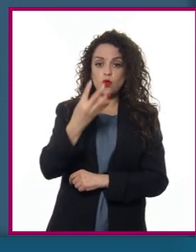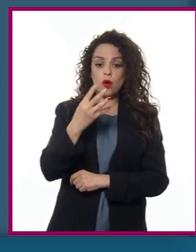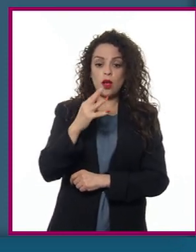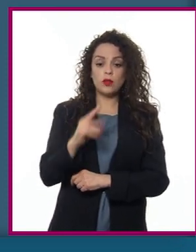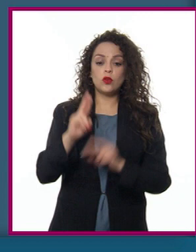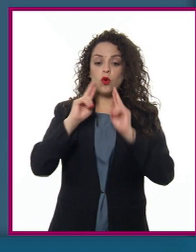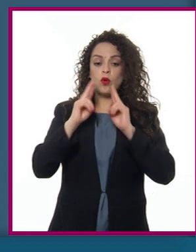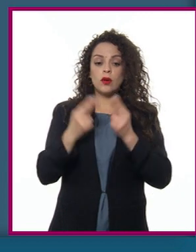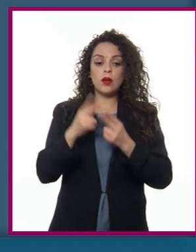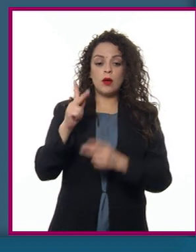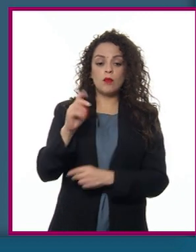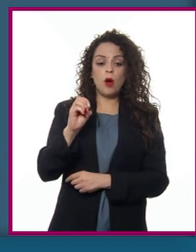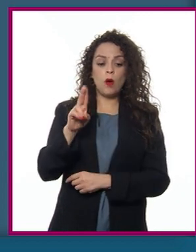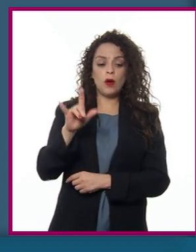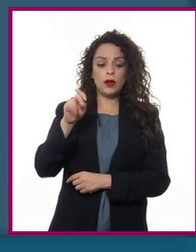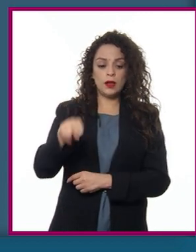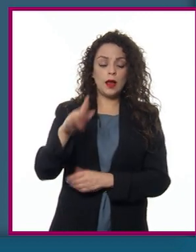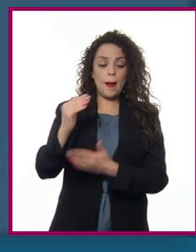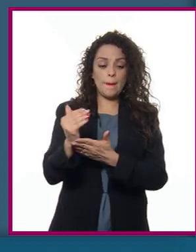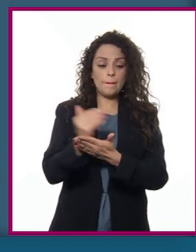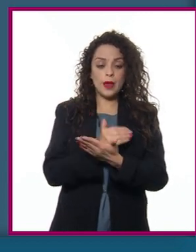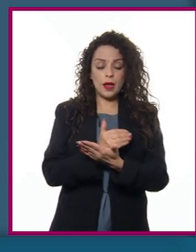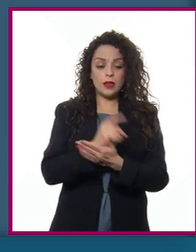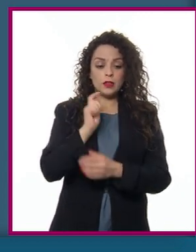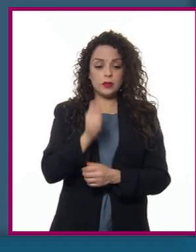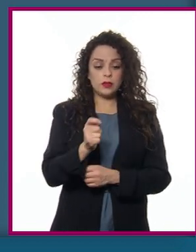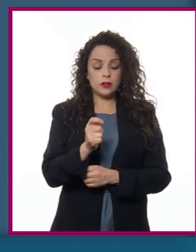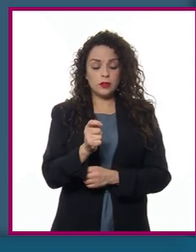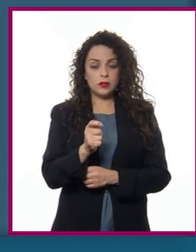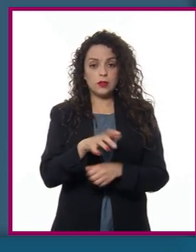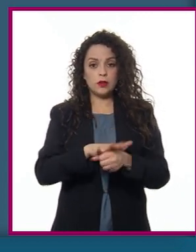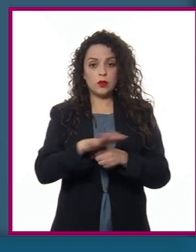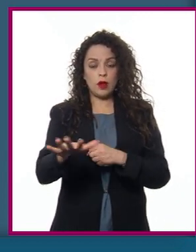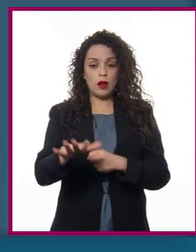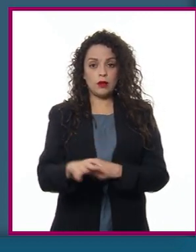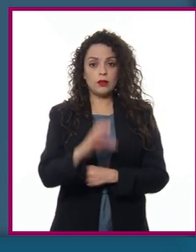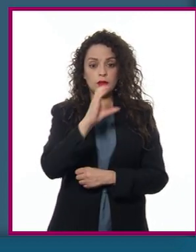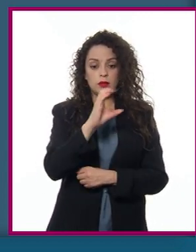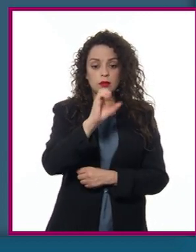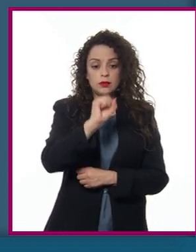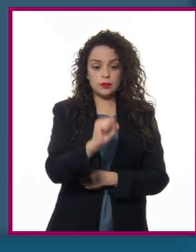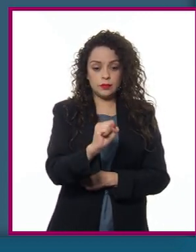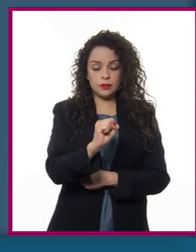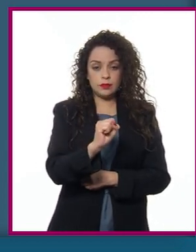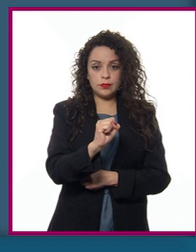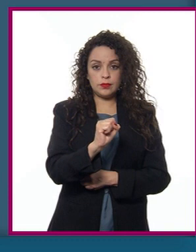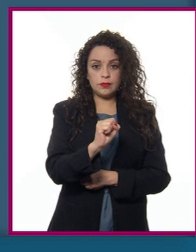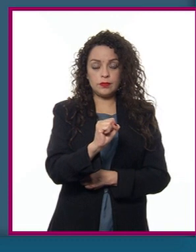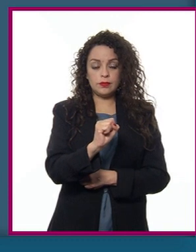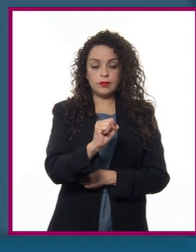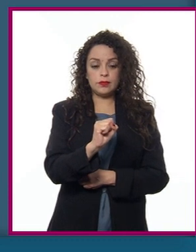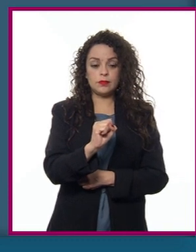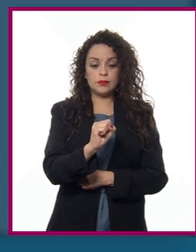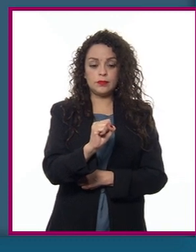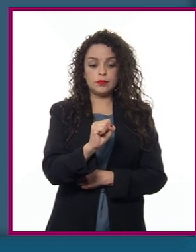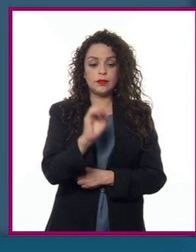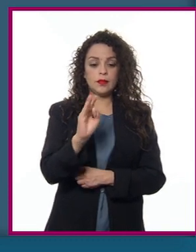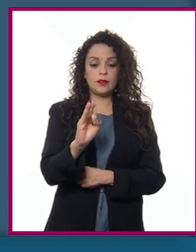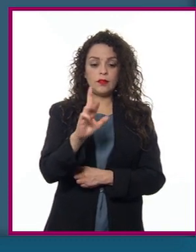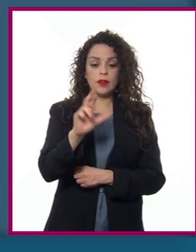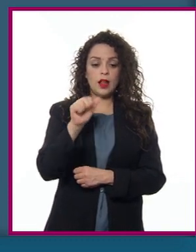Pauling, mientras que los valores más bajos, es decir, con menor electronegatividad, corresponden al cesio y al francio